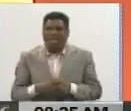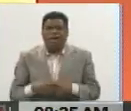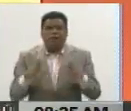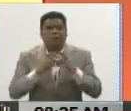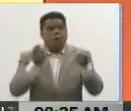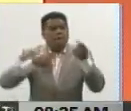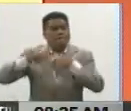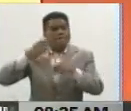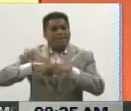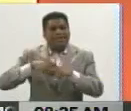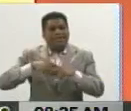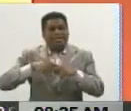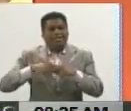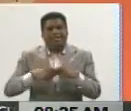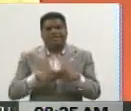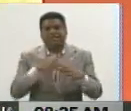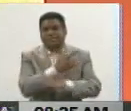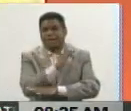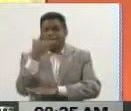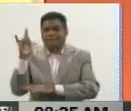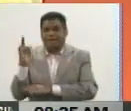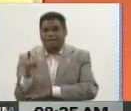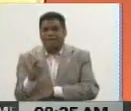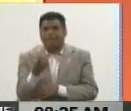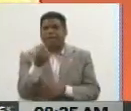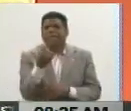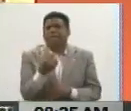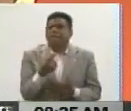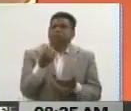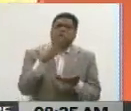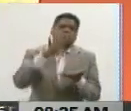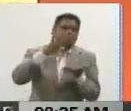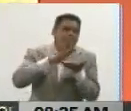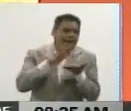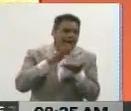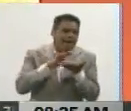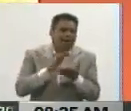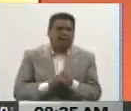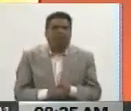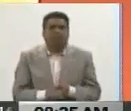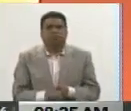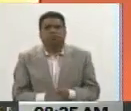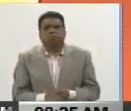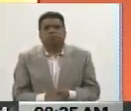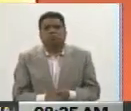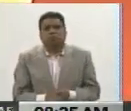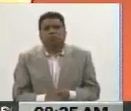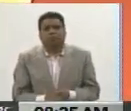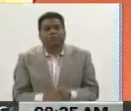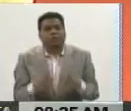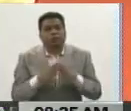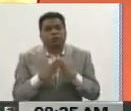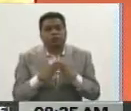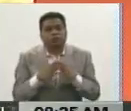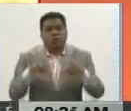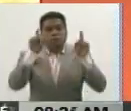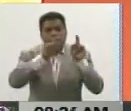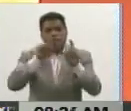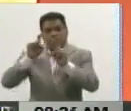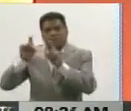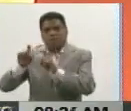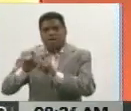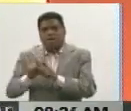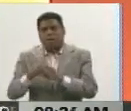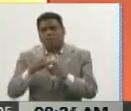venta de plantas, ¿ok? A precios, por supuesto, solidarios, además con el apoyo de la formación. Tendremos ahí algunos compañeros